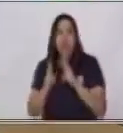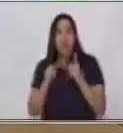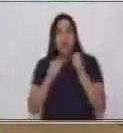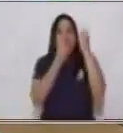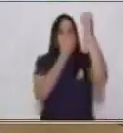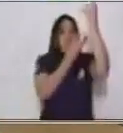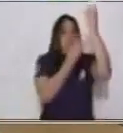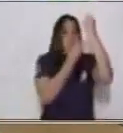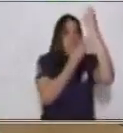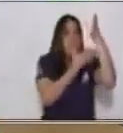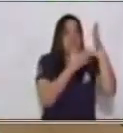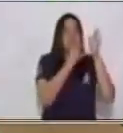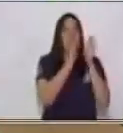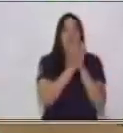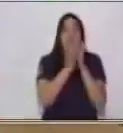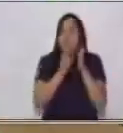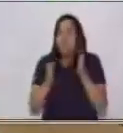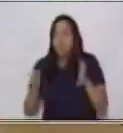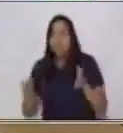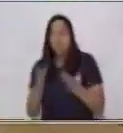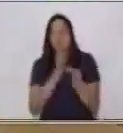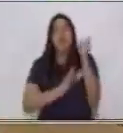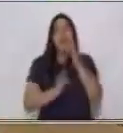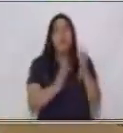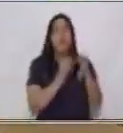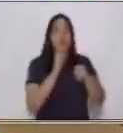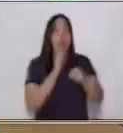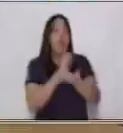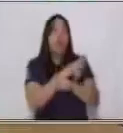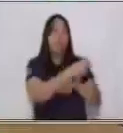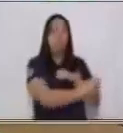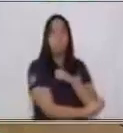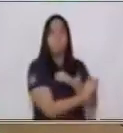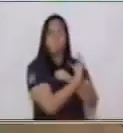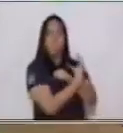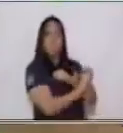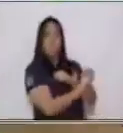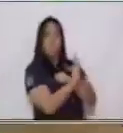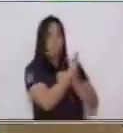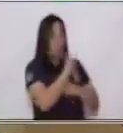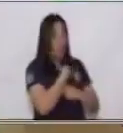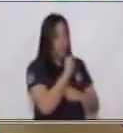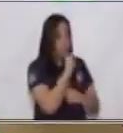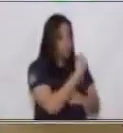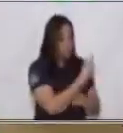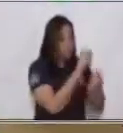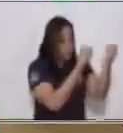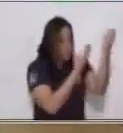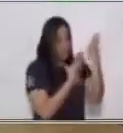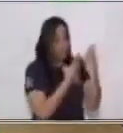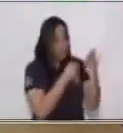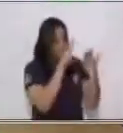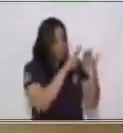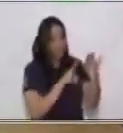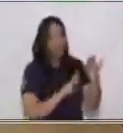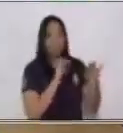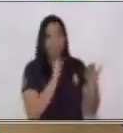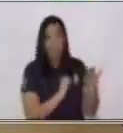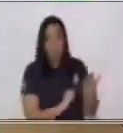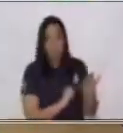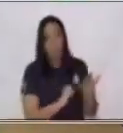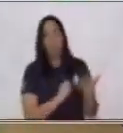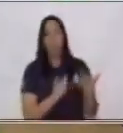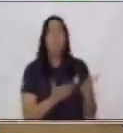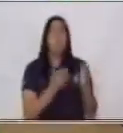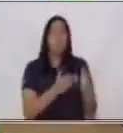información y el mensaje que el autor quiere transmitir o el emisor. Ahora, ¿cómo crees tú que se hace